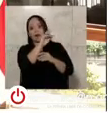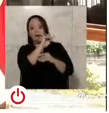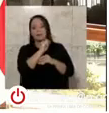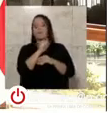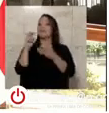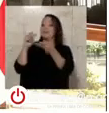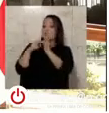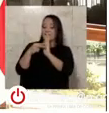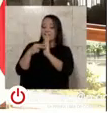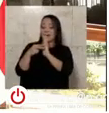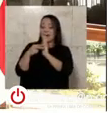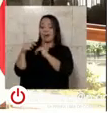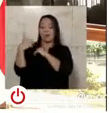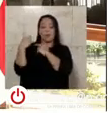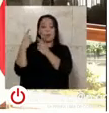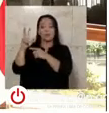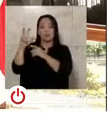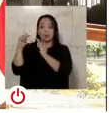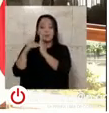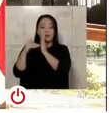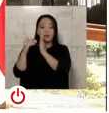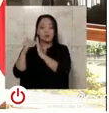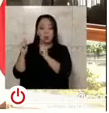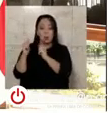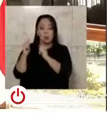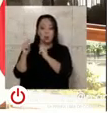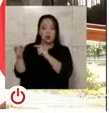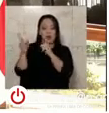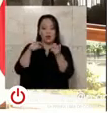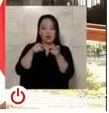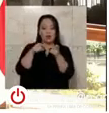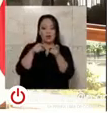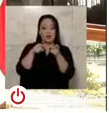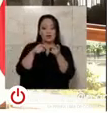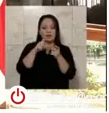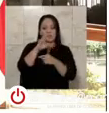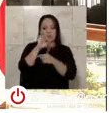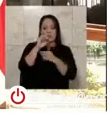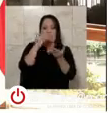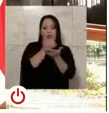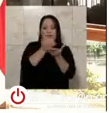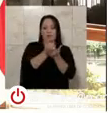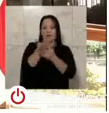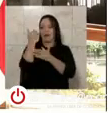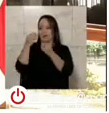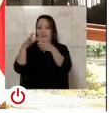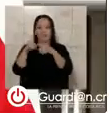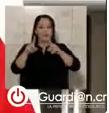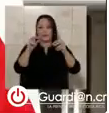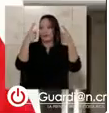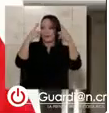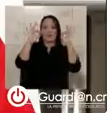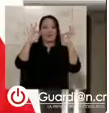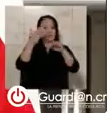millones de caminata, de 110 mil de pérdida a 190 mil de ganancia. Lo felicito. Me alegra